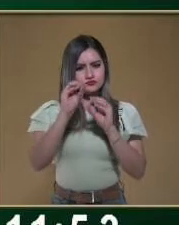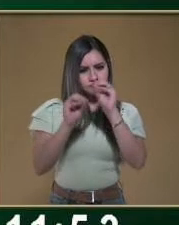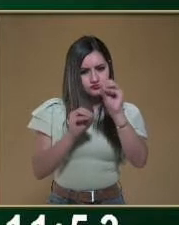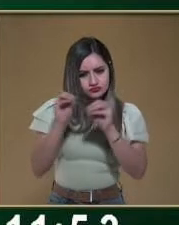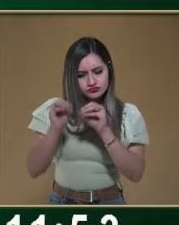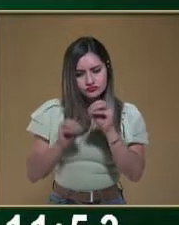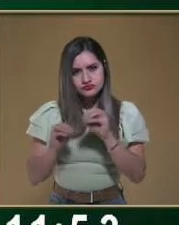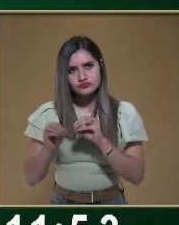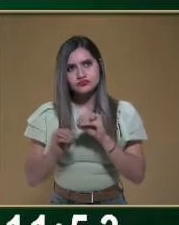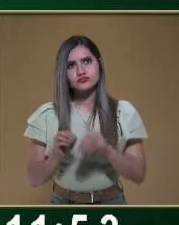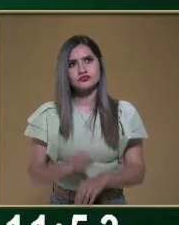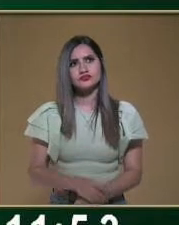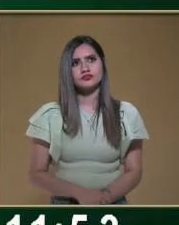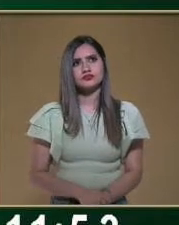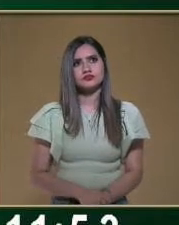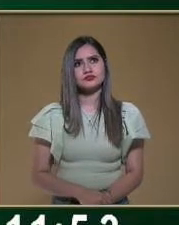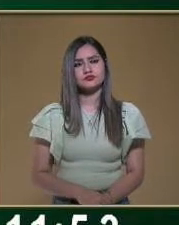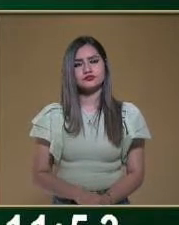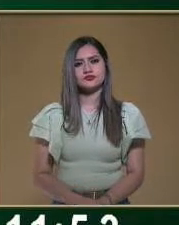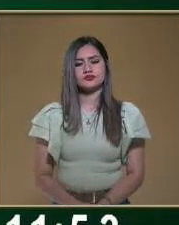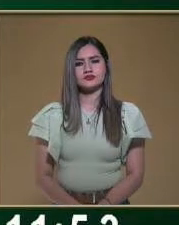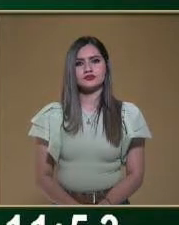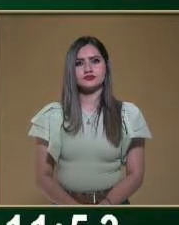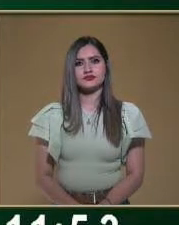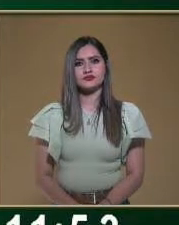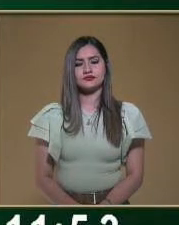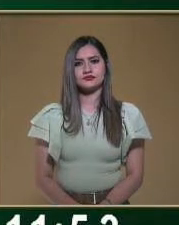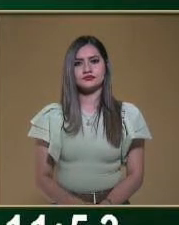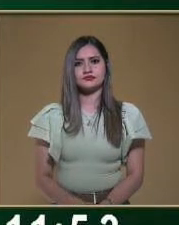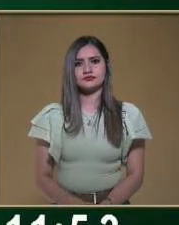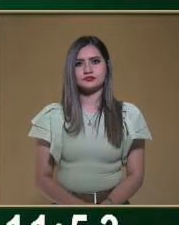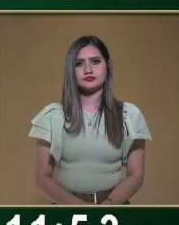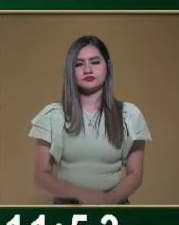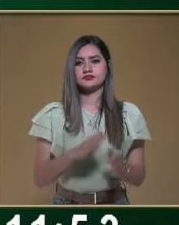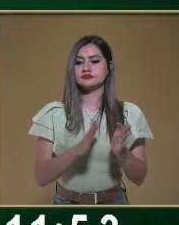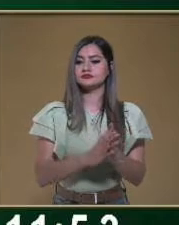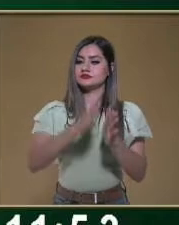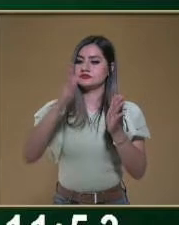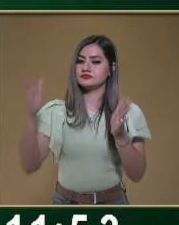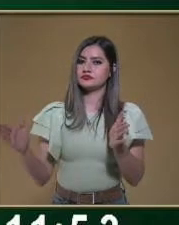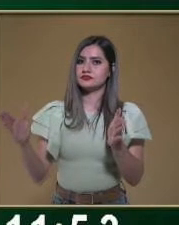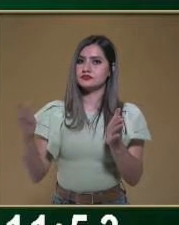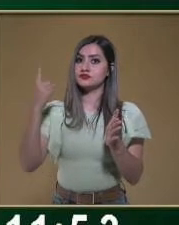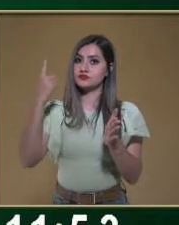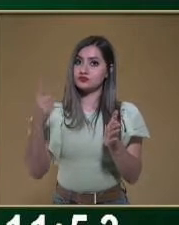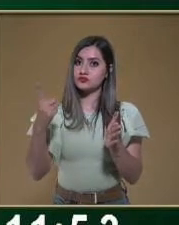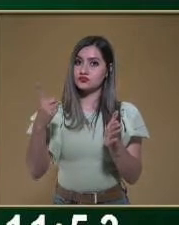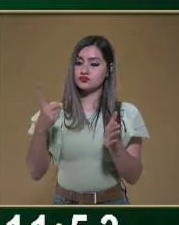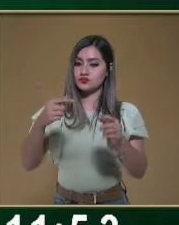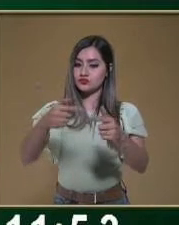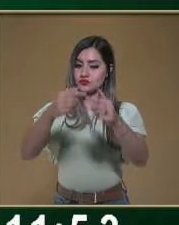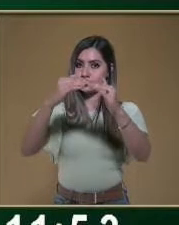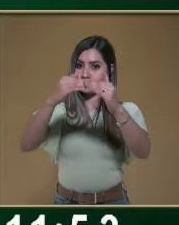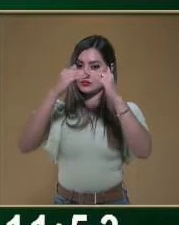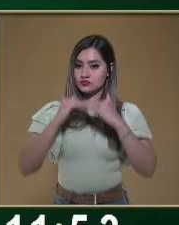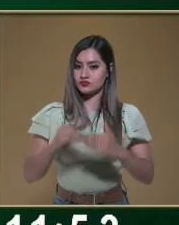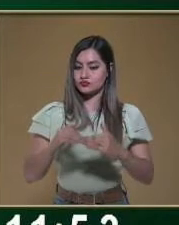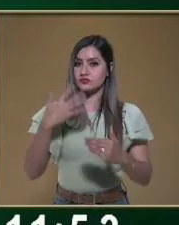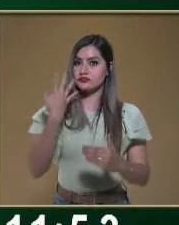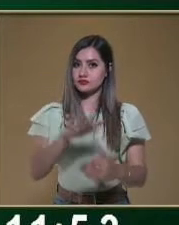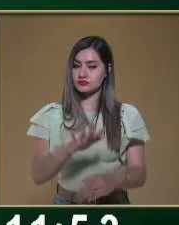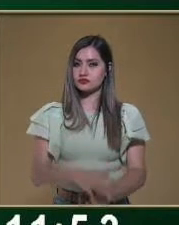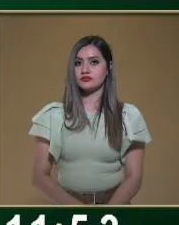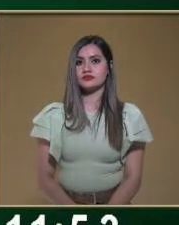abajo avanzamos 10. Y hacia la derecha, ¿sí? Que estaríamos en una fila, avanzamos 1. Observa muy